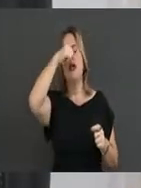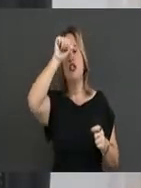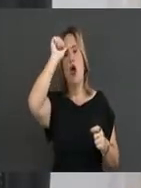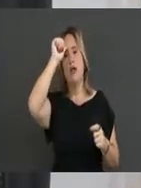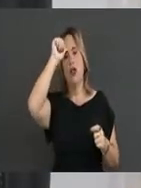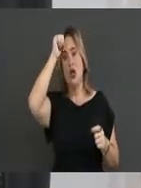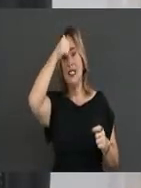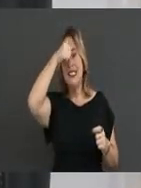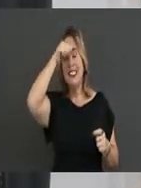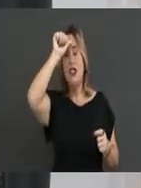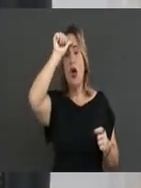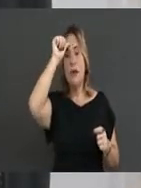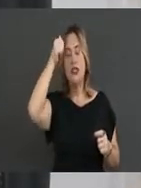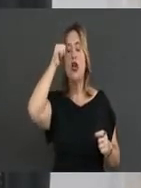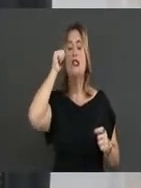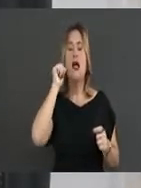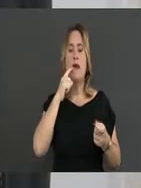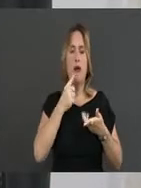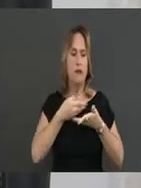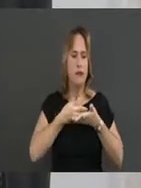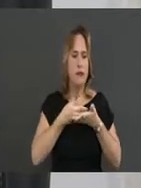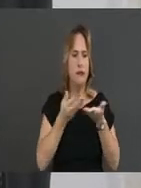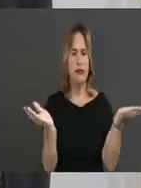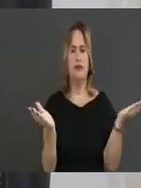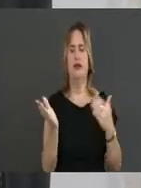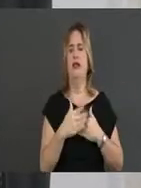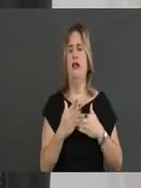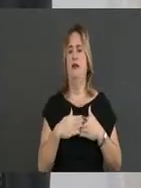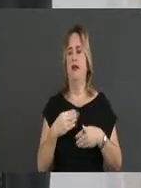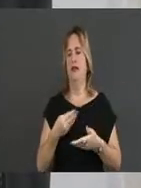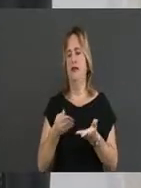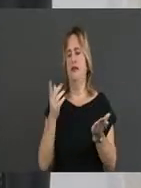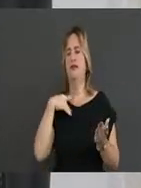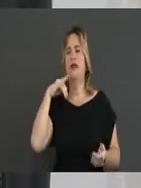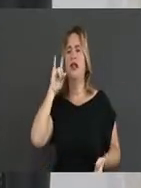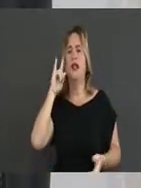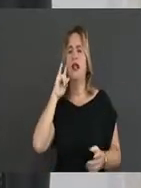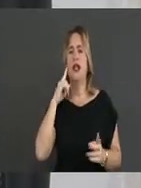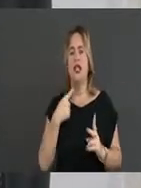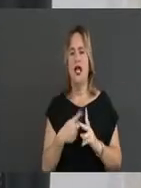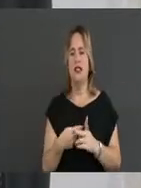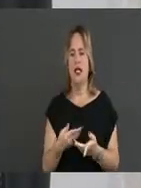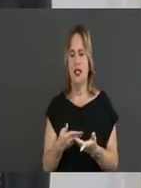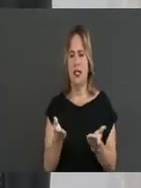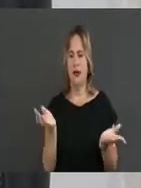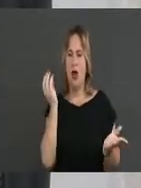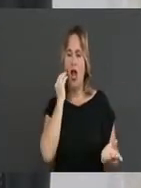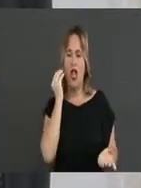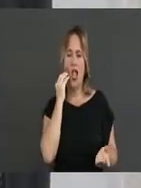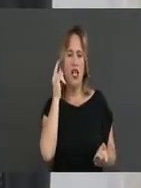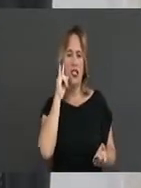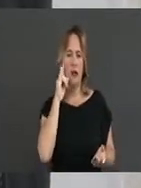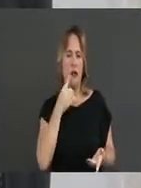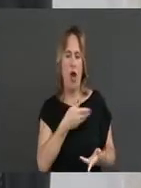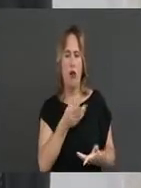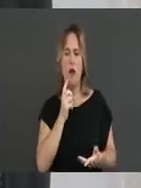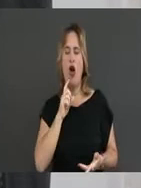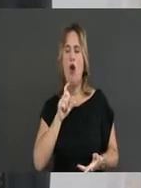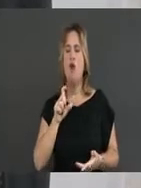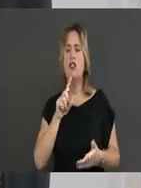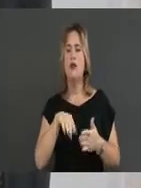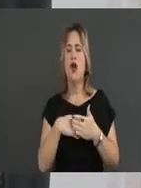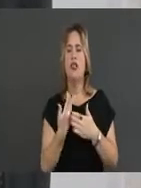sábado y domingo, se desplegó la empresa láctea de la provincia en la distribución del completamiento de los últimos 10